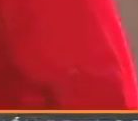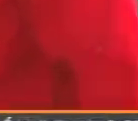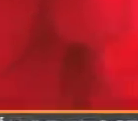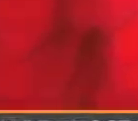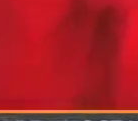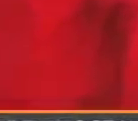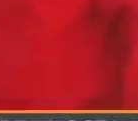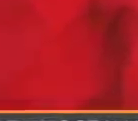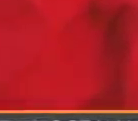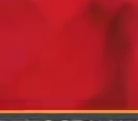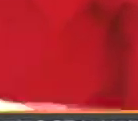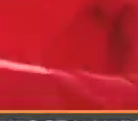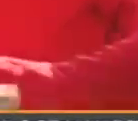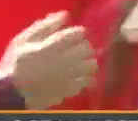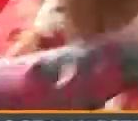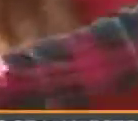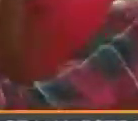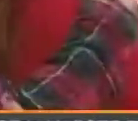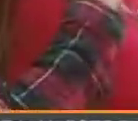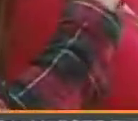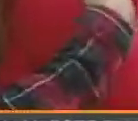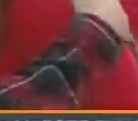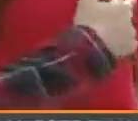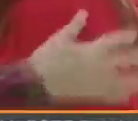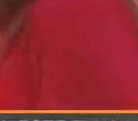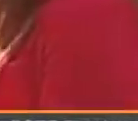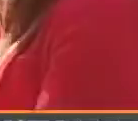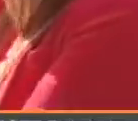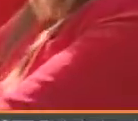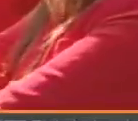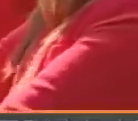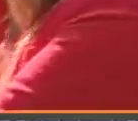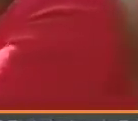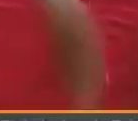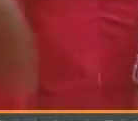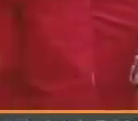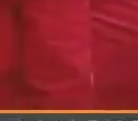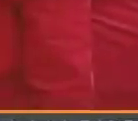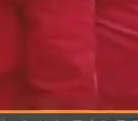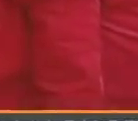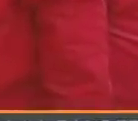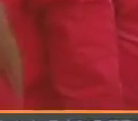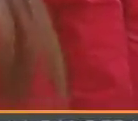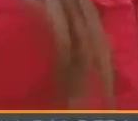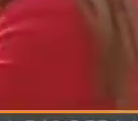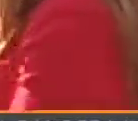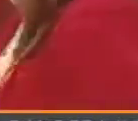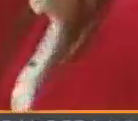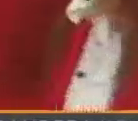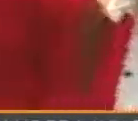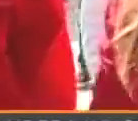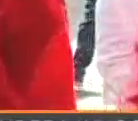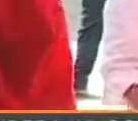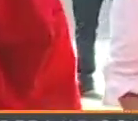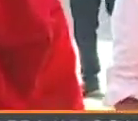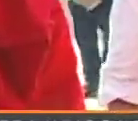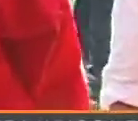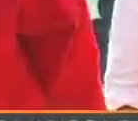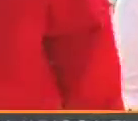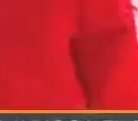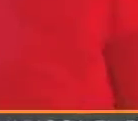incorporando la provincia de Guayana. Es importante además compartir con todos ustedes que ha tenido